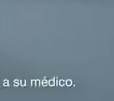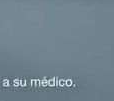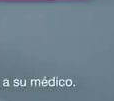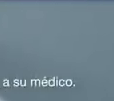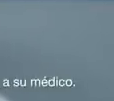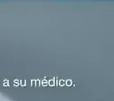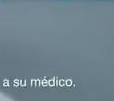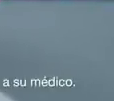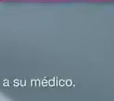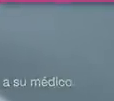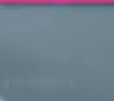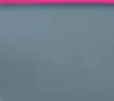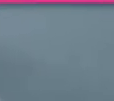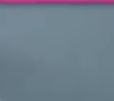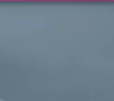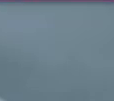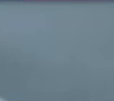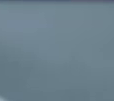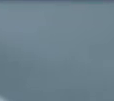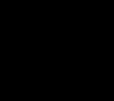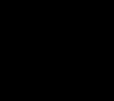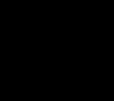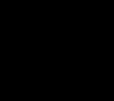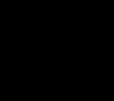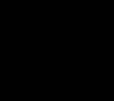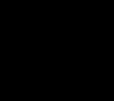con Lactobacillus, para sentarte y sentirte bien.